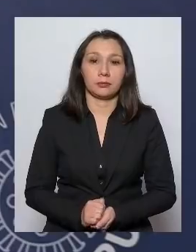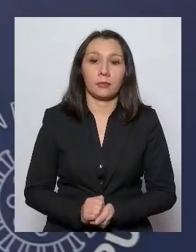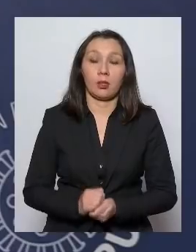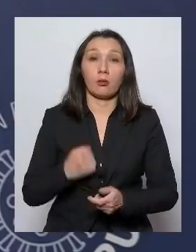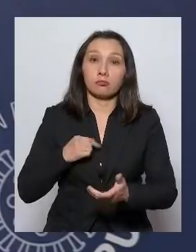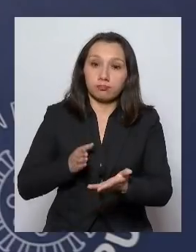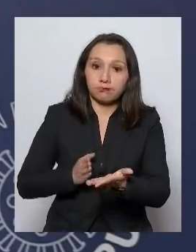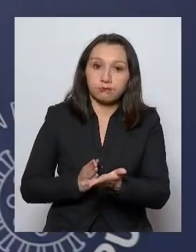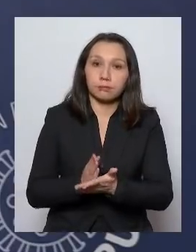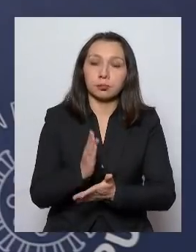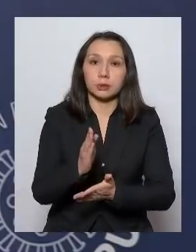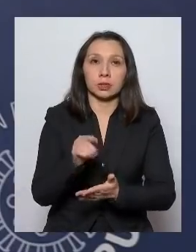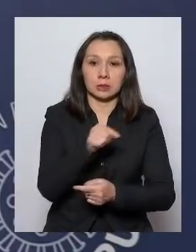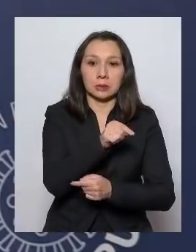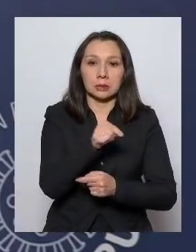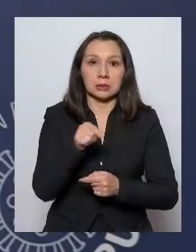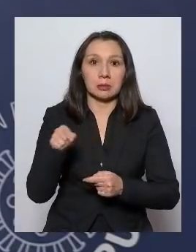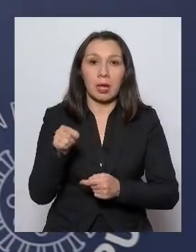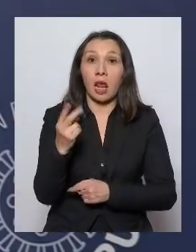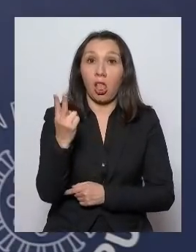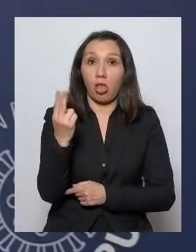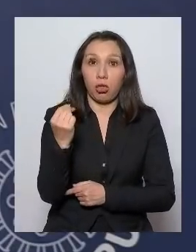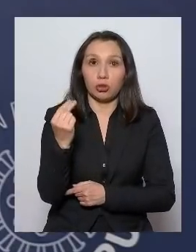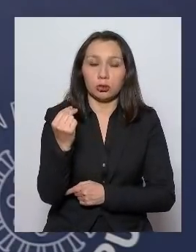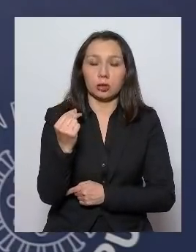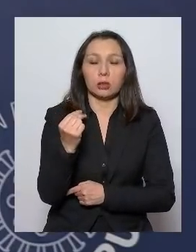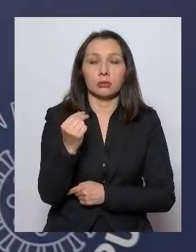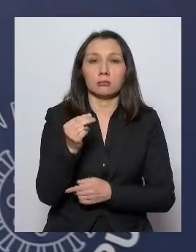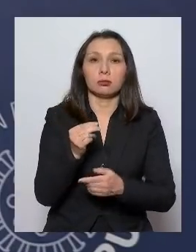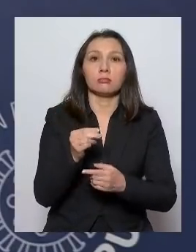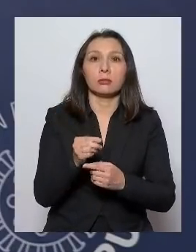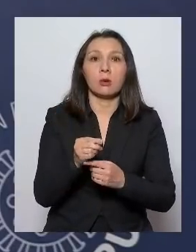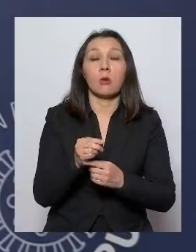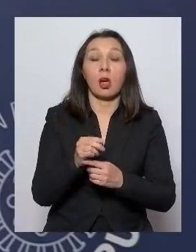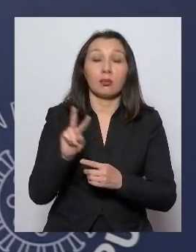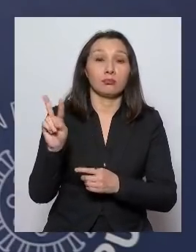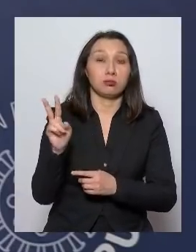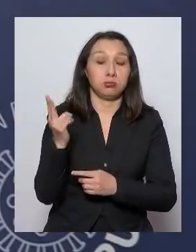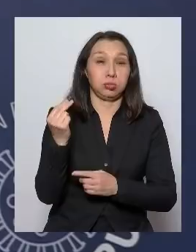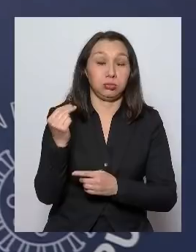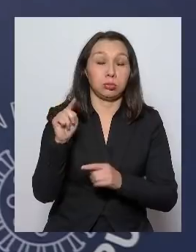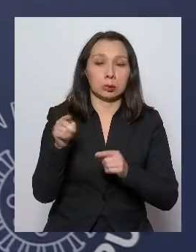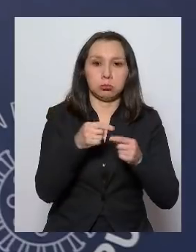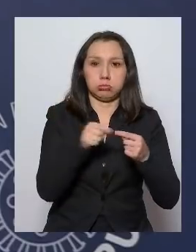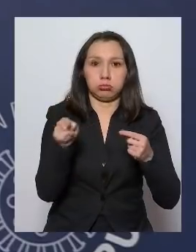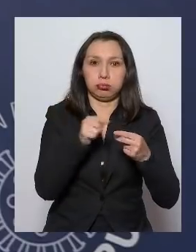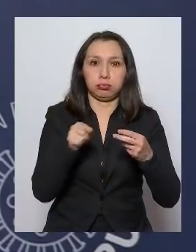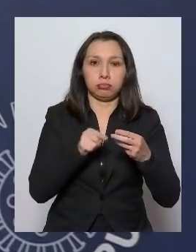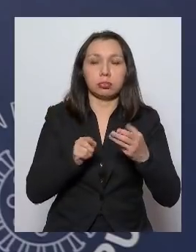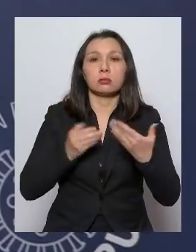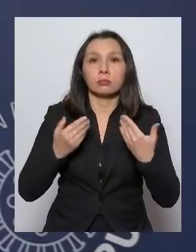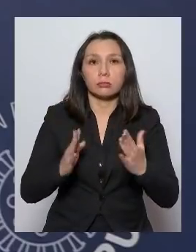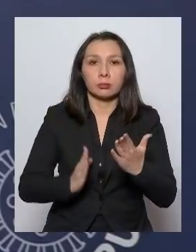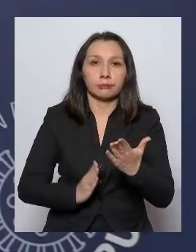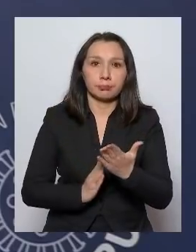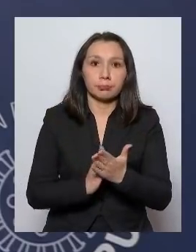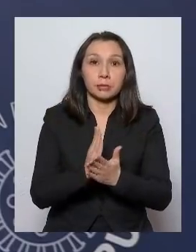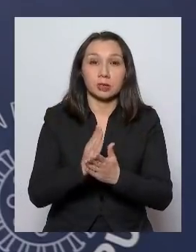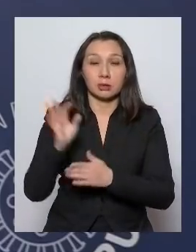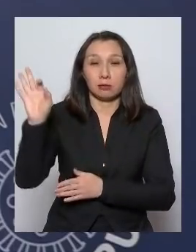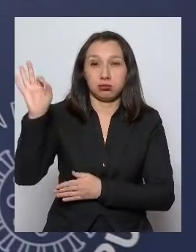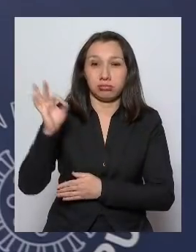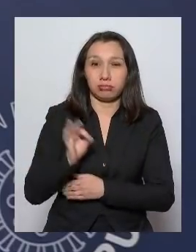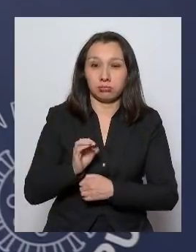Estamos empezando la semana 12, decimosegunda semana, desde que el